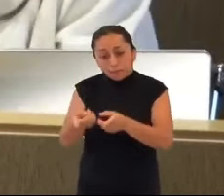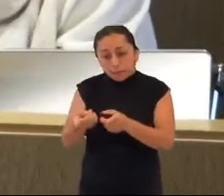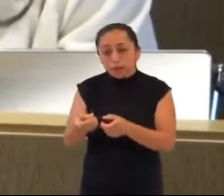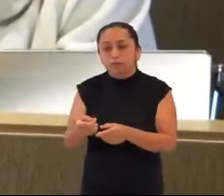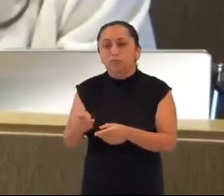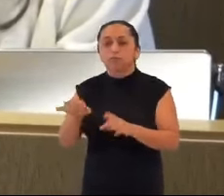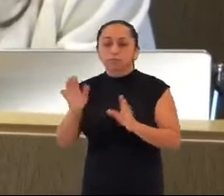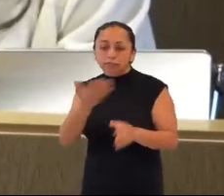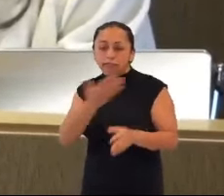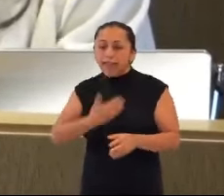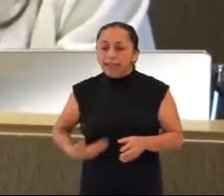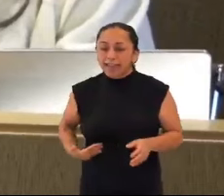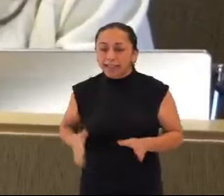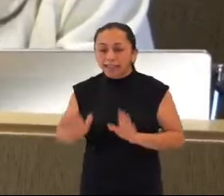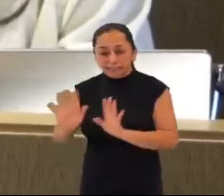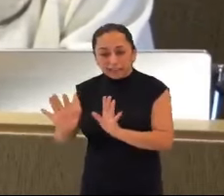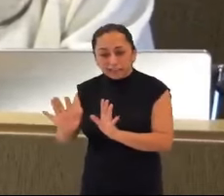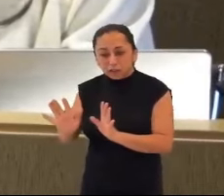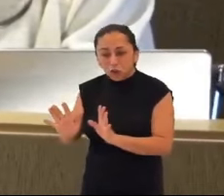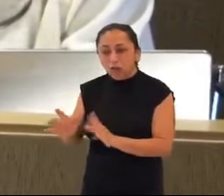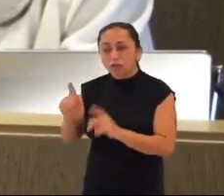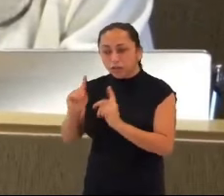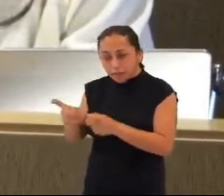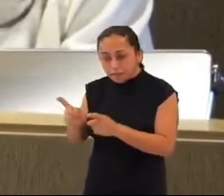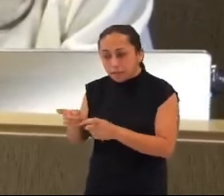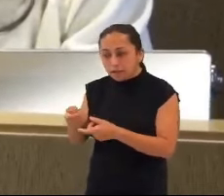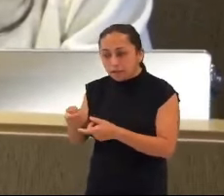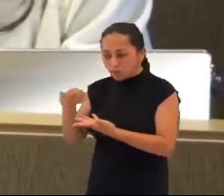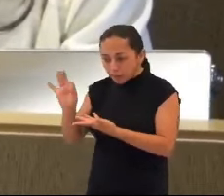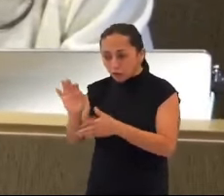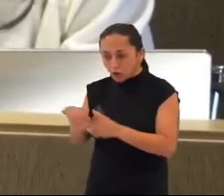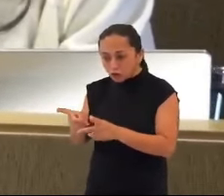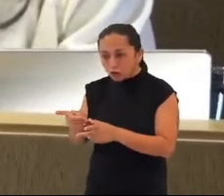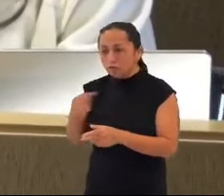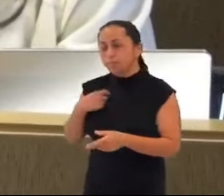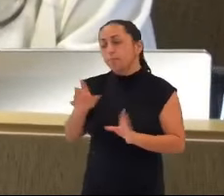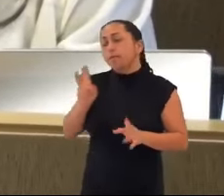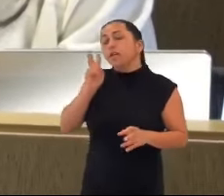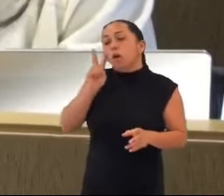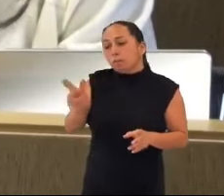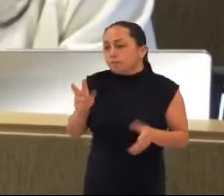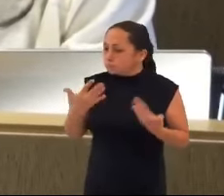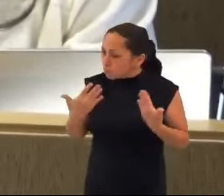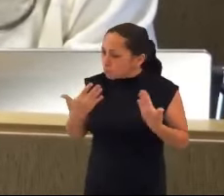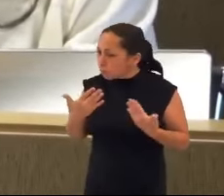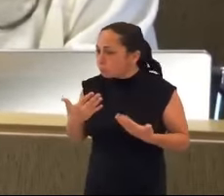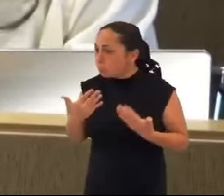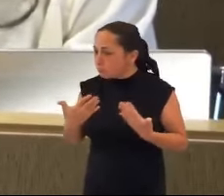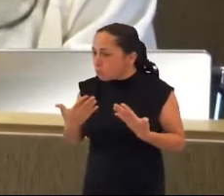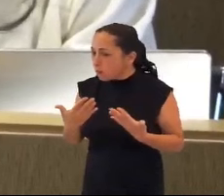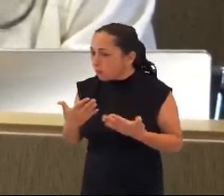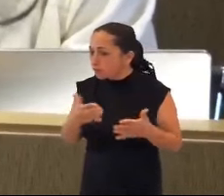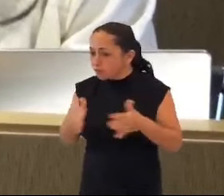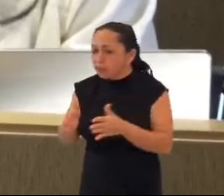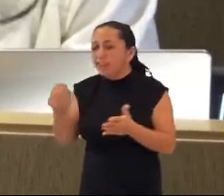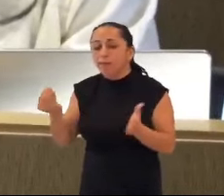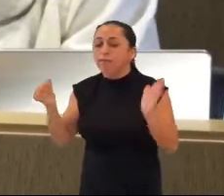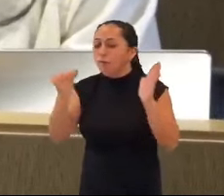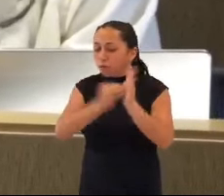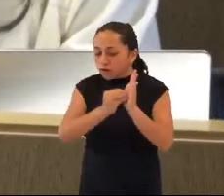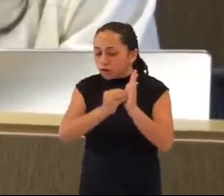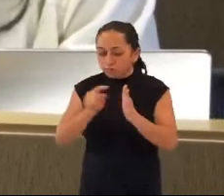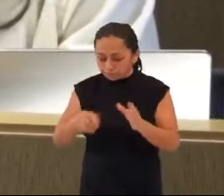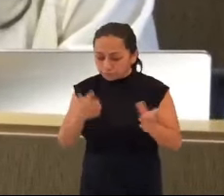estatización bajo el propio control, creo que es una perspectiva viable que tenemos que poner en agenda justamente para la defensa